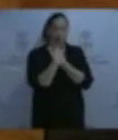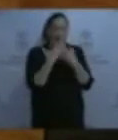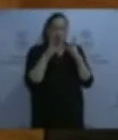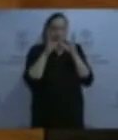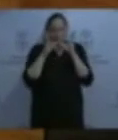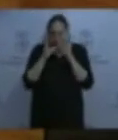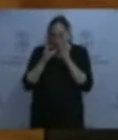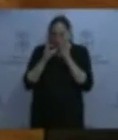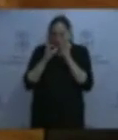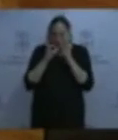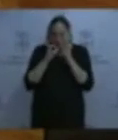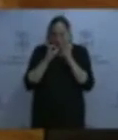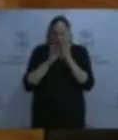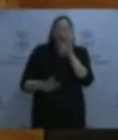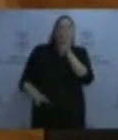condiciones. Entonces,